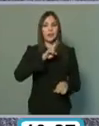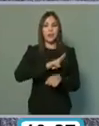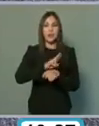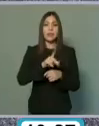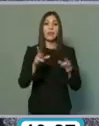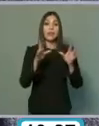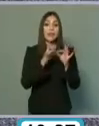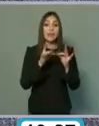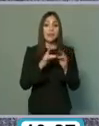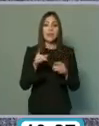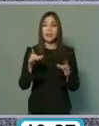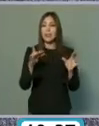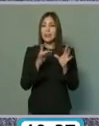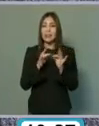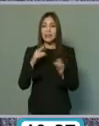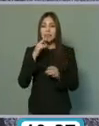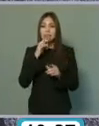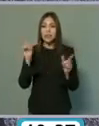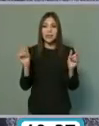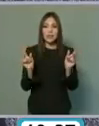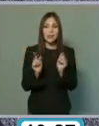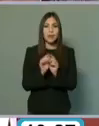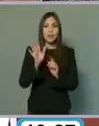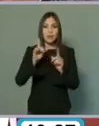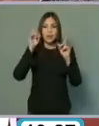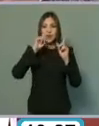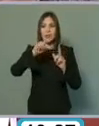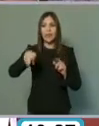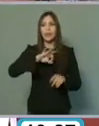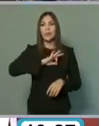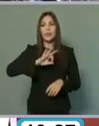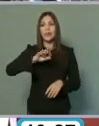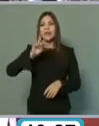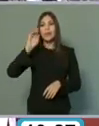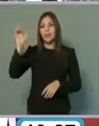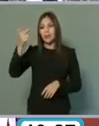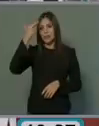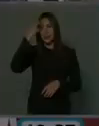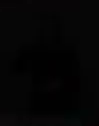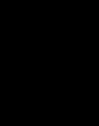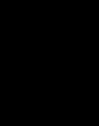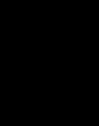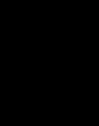de contar, así en un flash, en una pequeña fotografía, que ustedes lo puedan apreciar. Muchas gracias. Ahí escuchando la música.